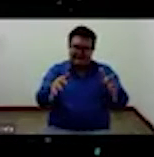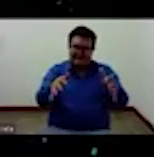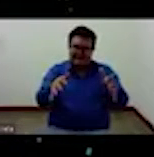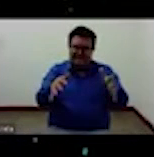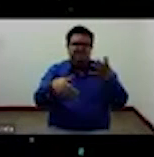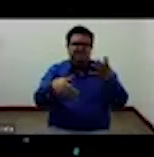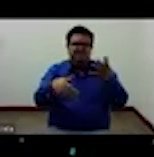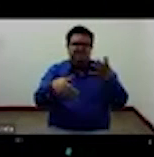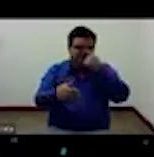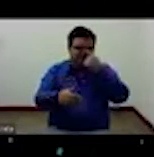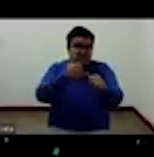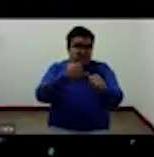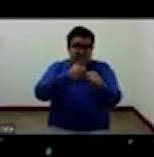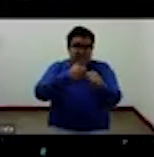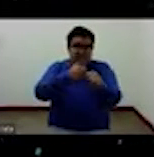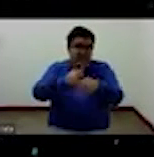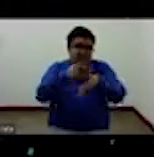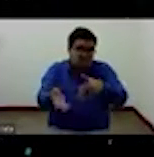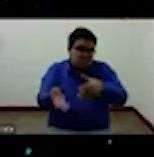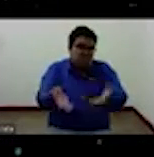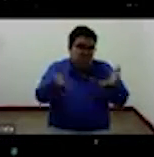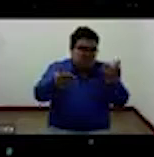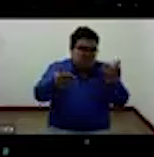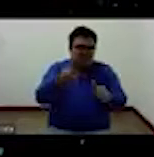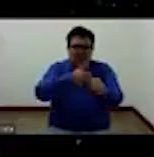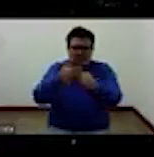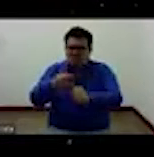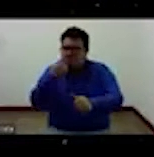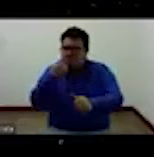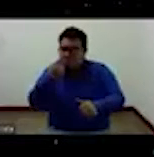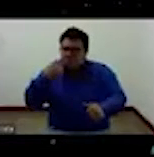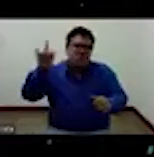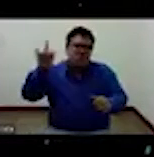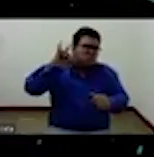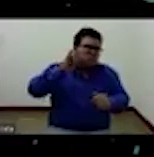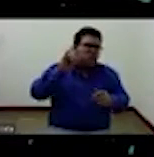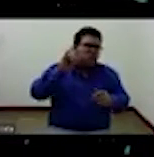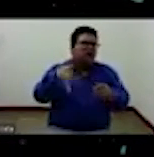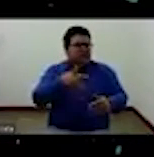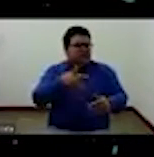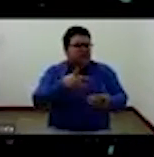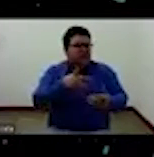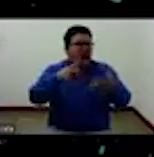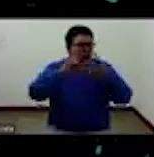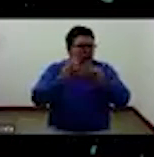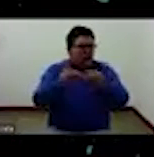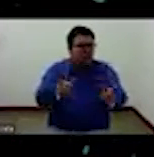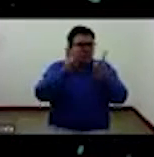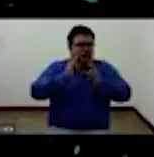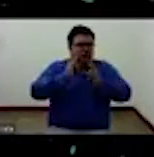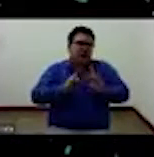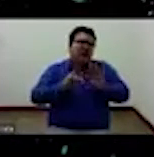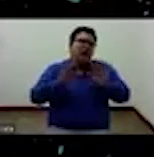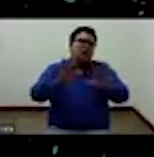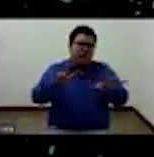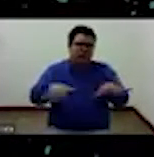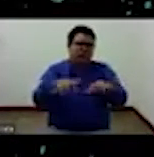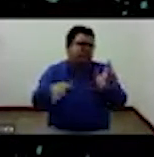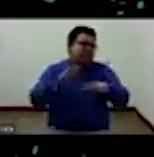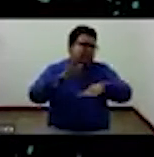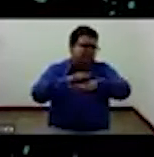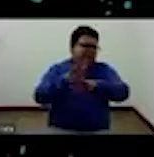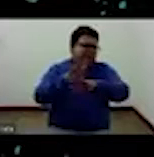interesados pueden acceder, escuchar algunas de estas piezas, etc. Entonces, quería comentarles que mi